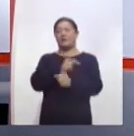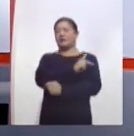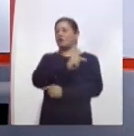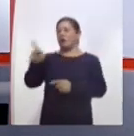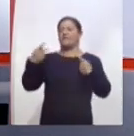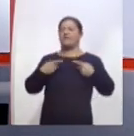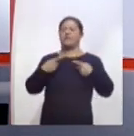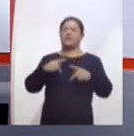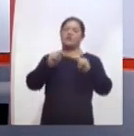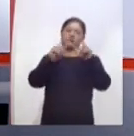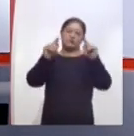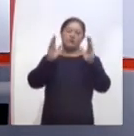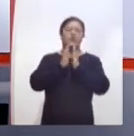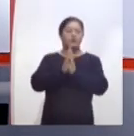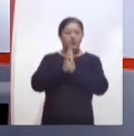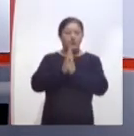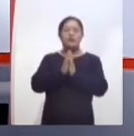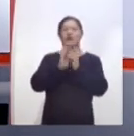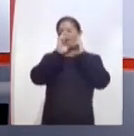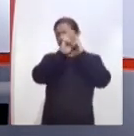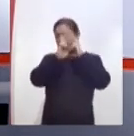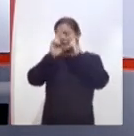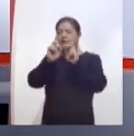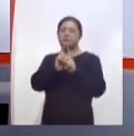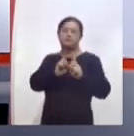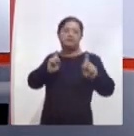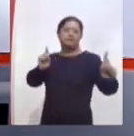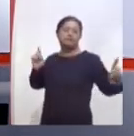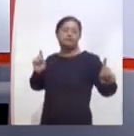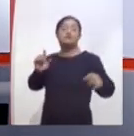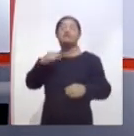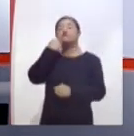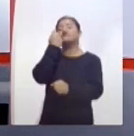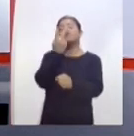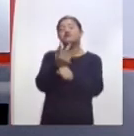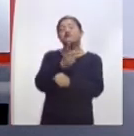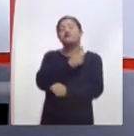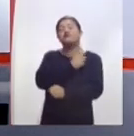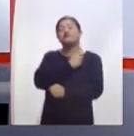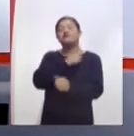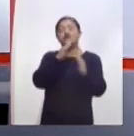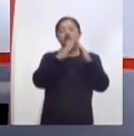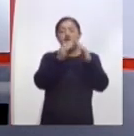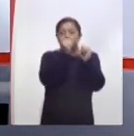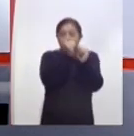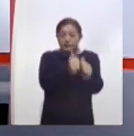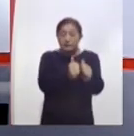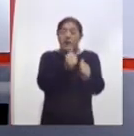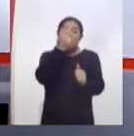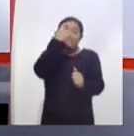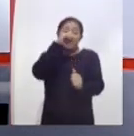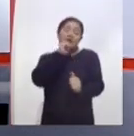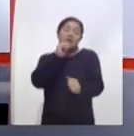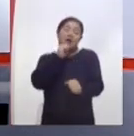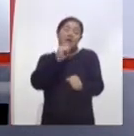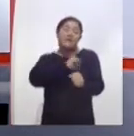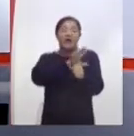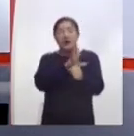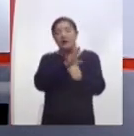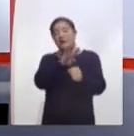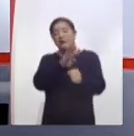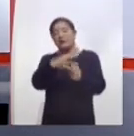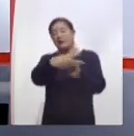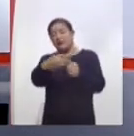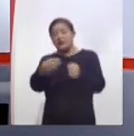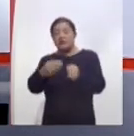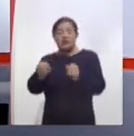tlaxcalteca a respetar el distanciamiento social y el aislamiento voluntario con el fin de evitar contagios de COVID-19.